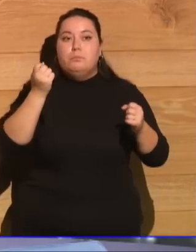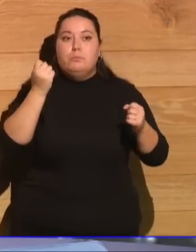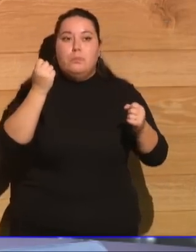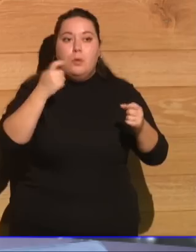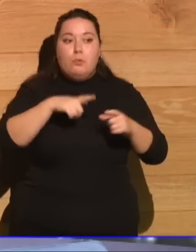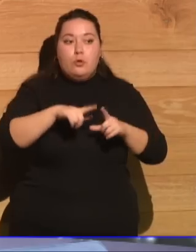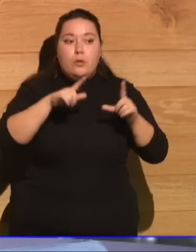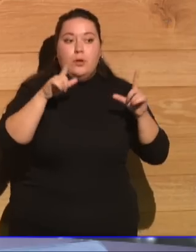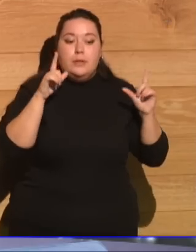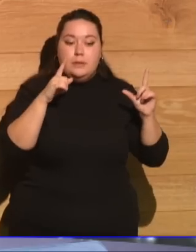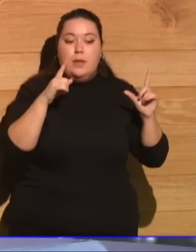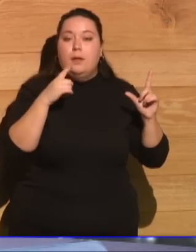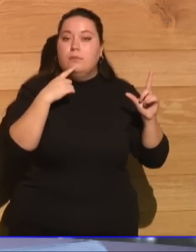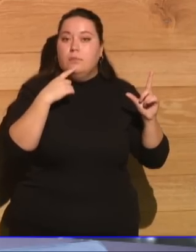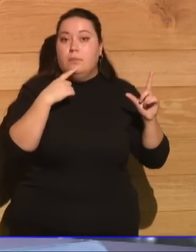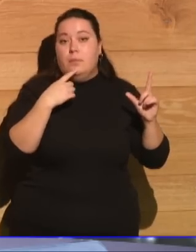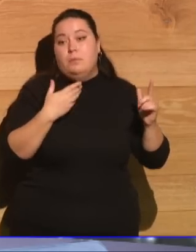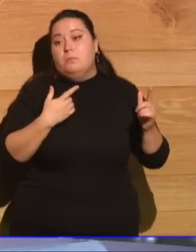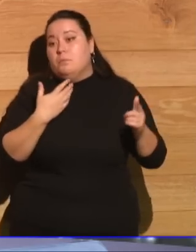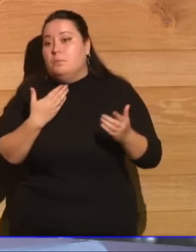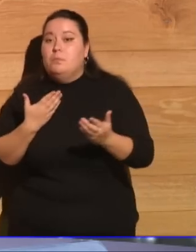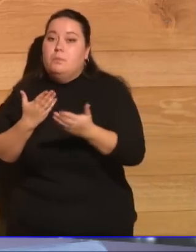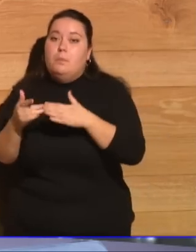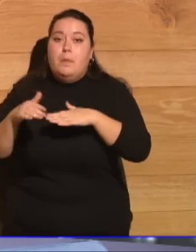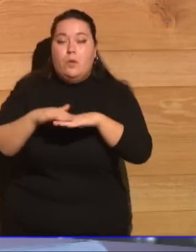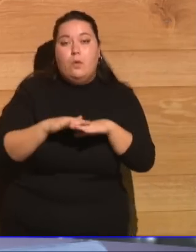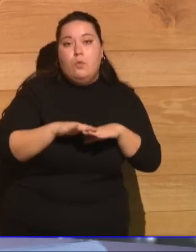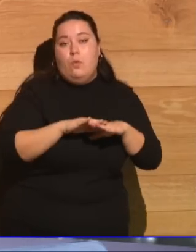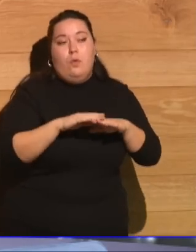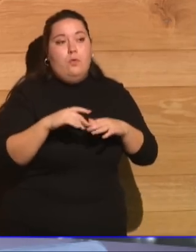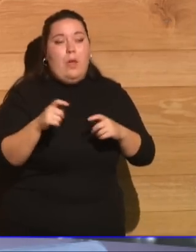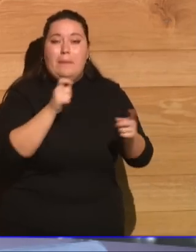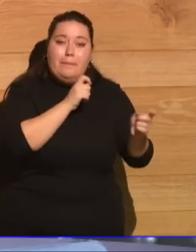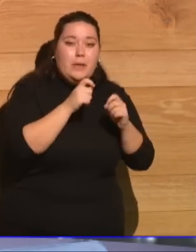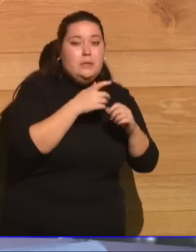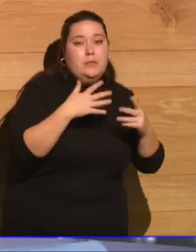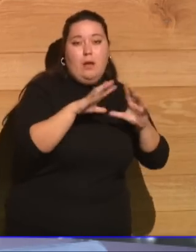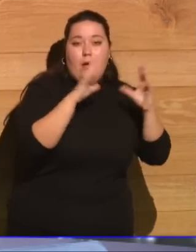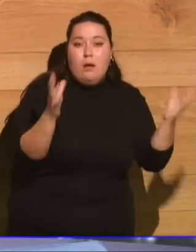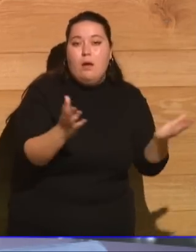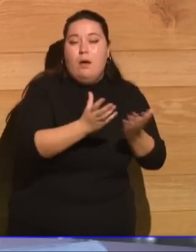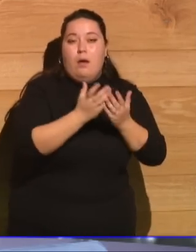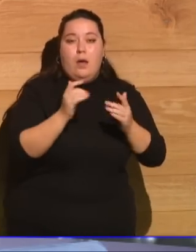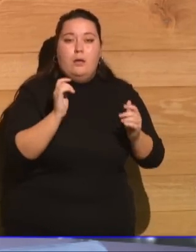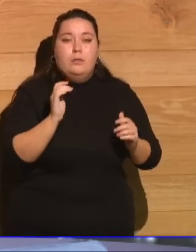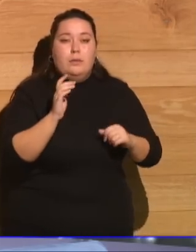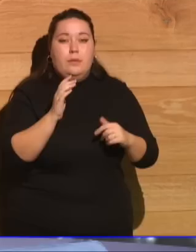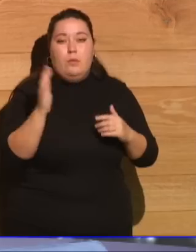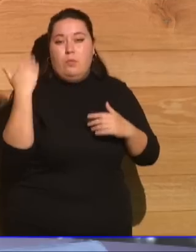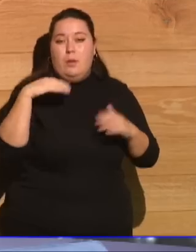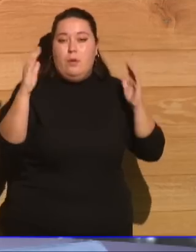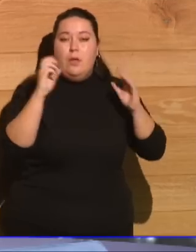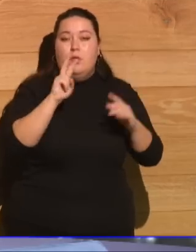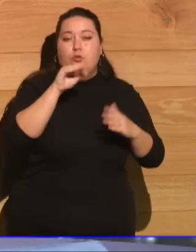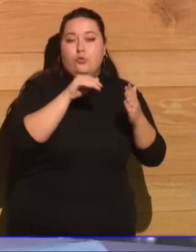pidió perdón en repetidas ocasiones, dio una rueda de prensa multitudinaria a principios de los 2000 en